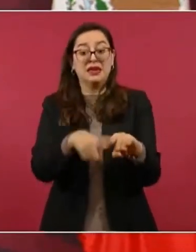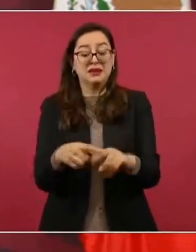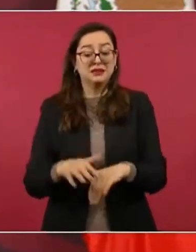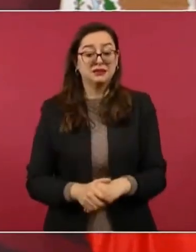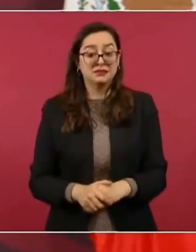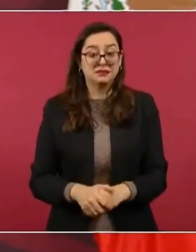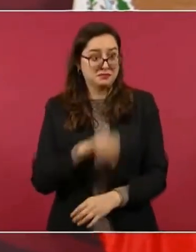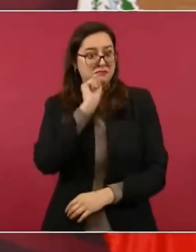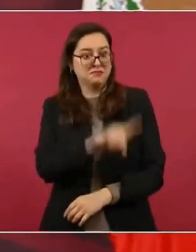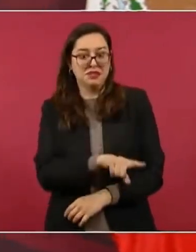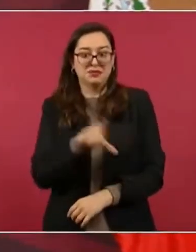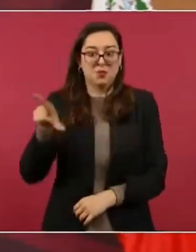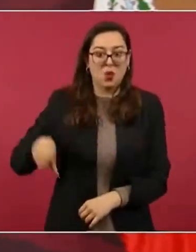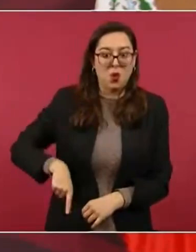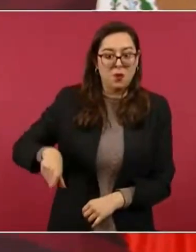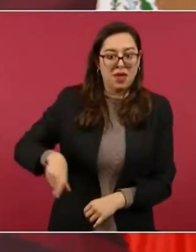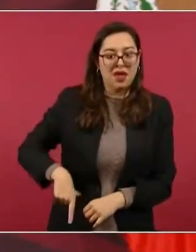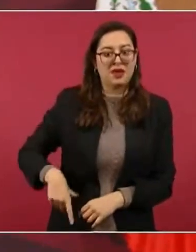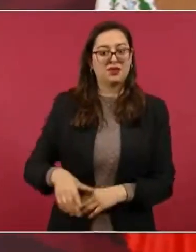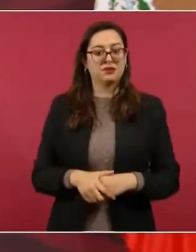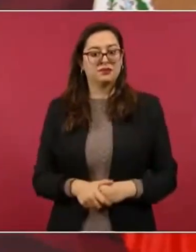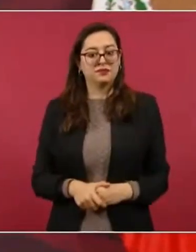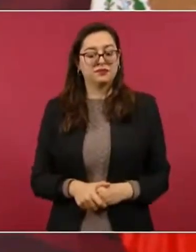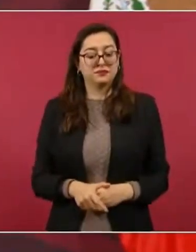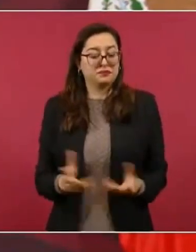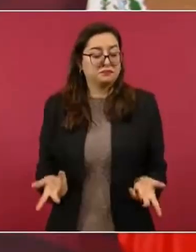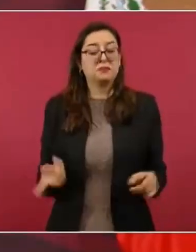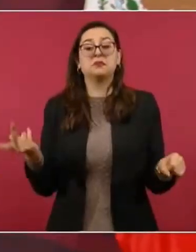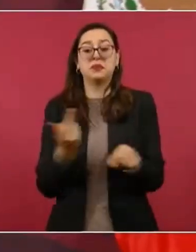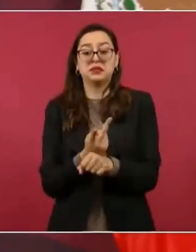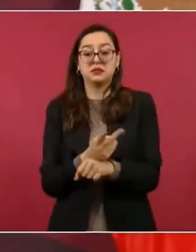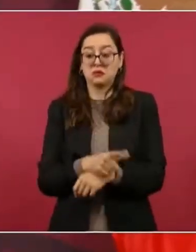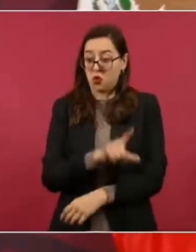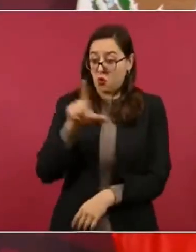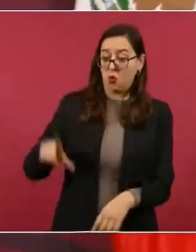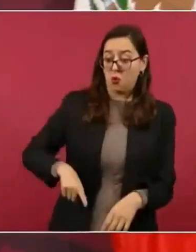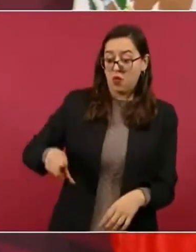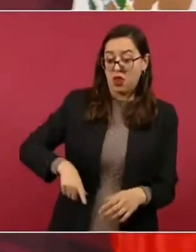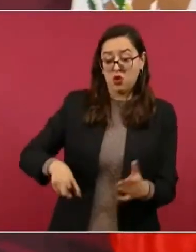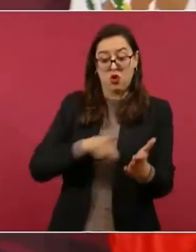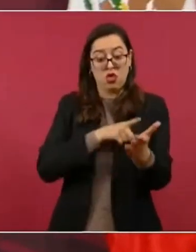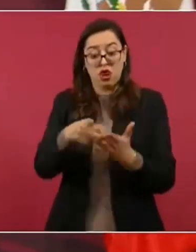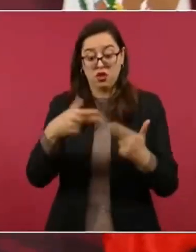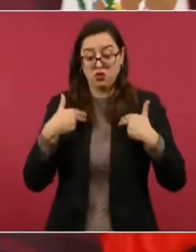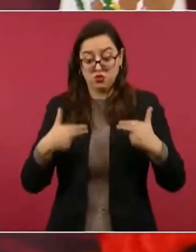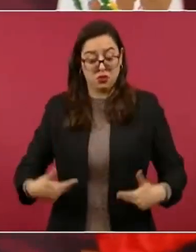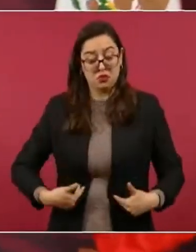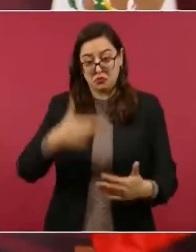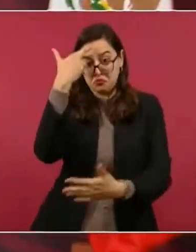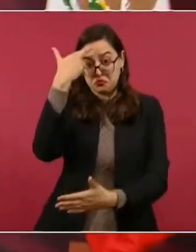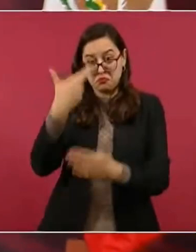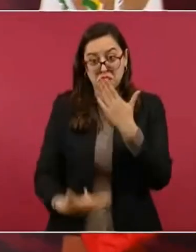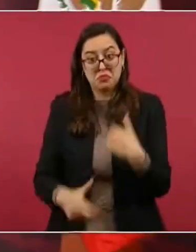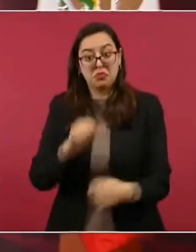Entonces, si se tiene un gobierno que no viola los derechos humanos, ¿para qué sirven?